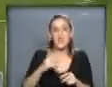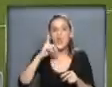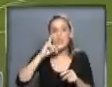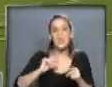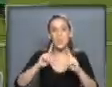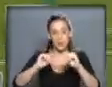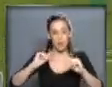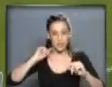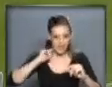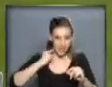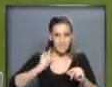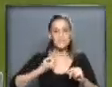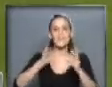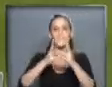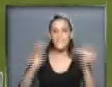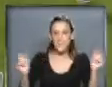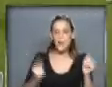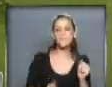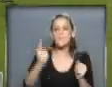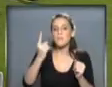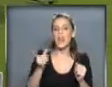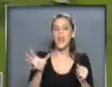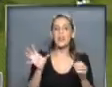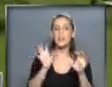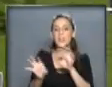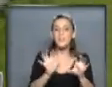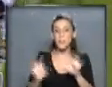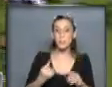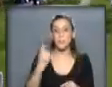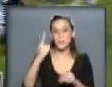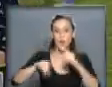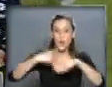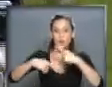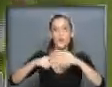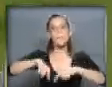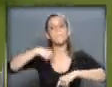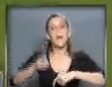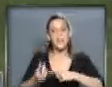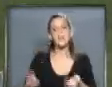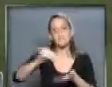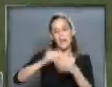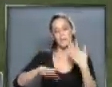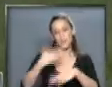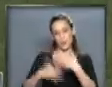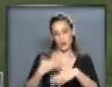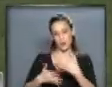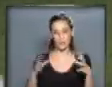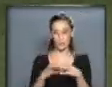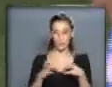13 del torneo final de la primera división, que por supuesto va a continuar mañana con más encuentros.